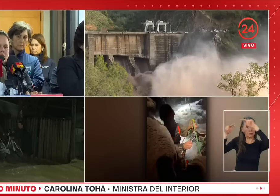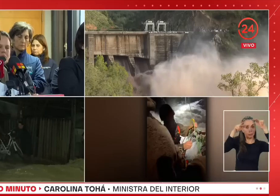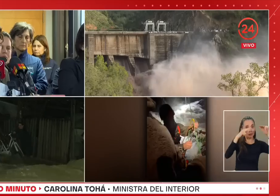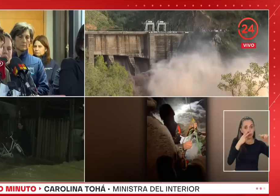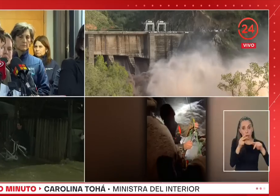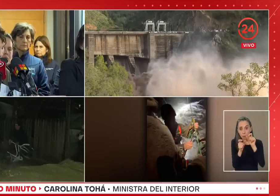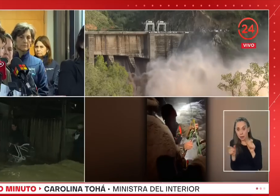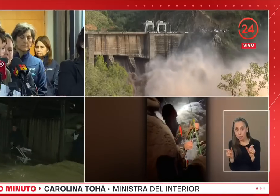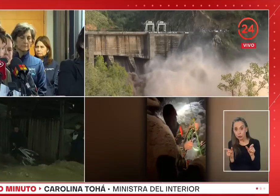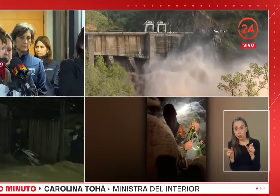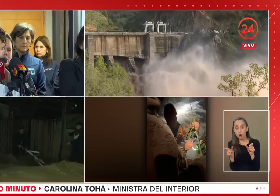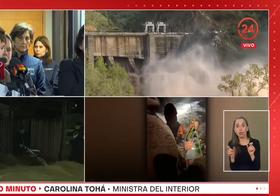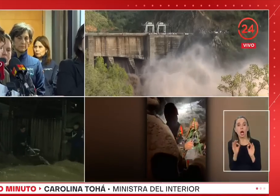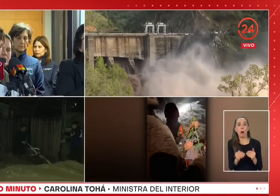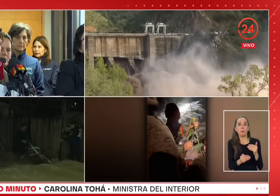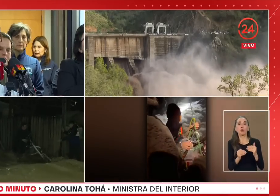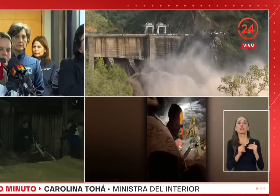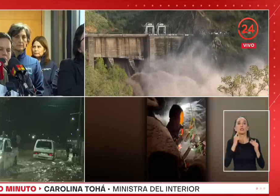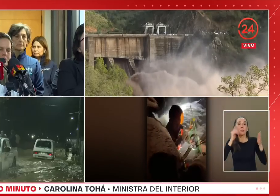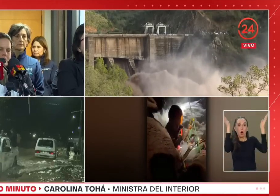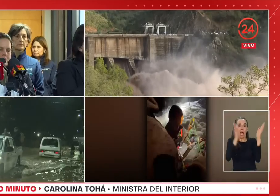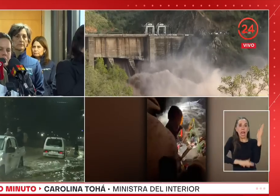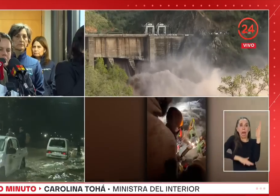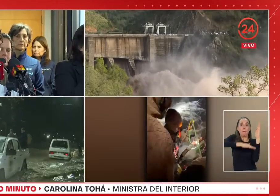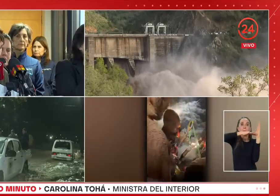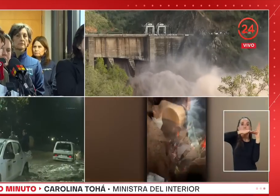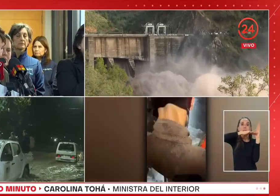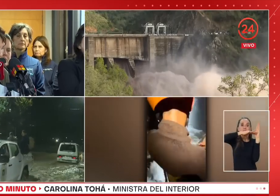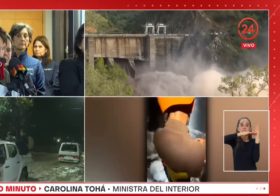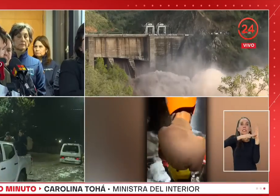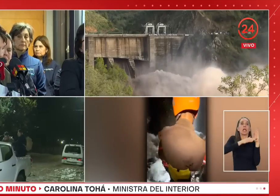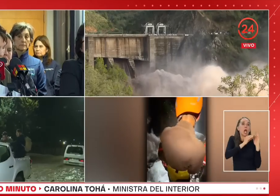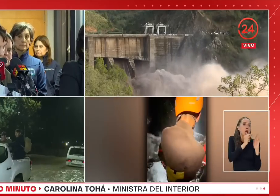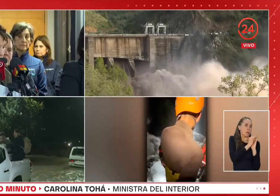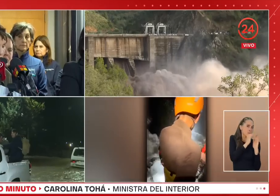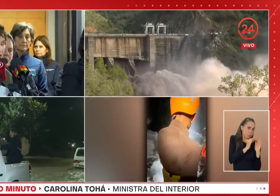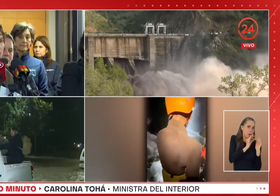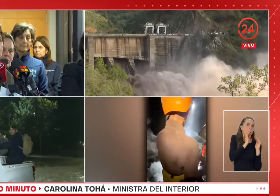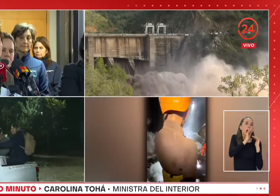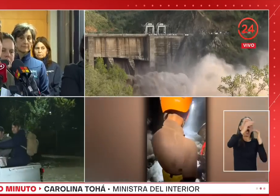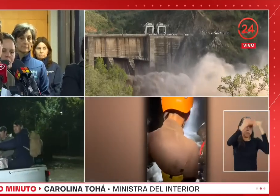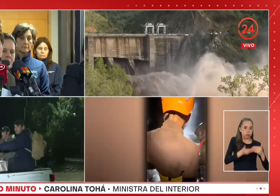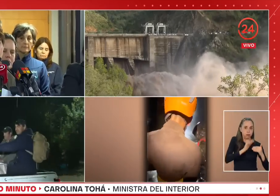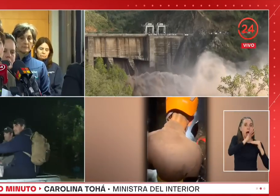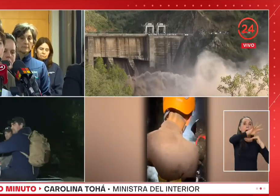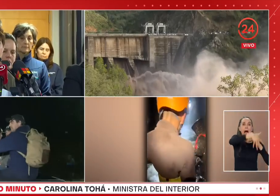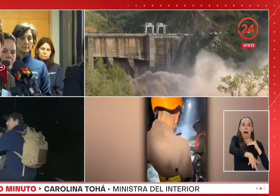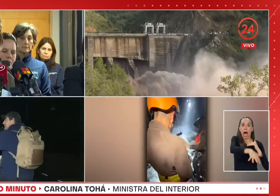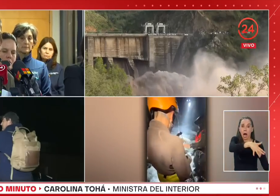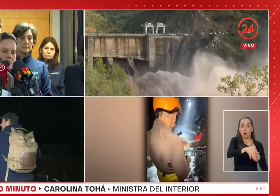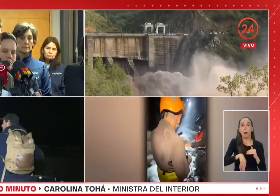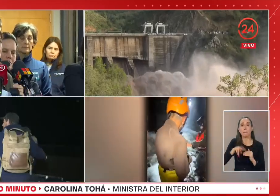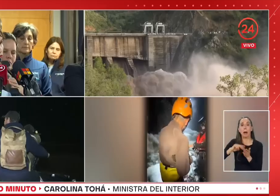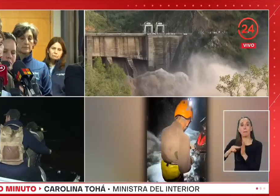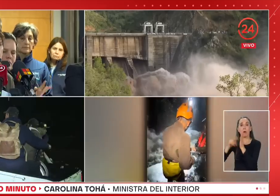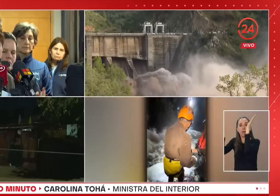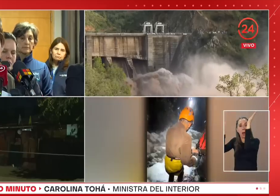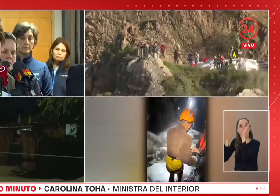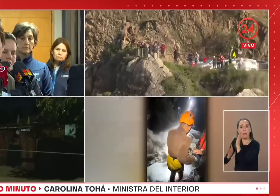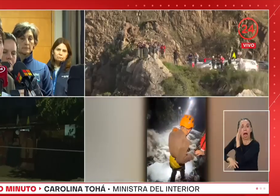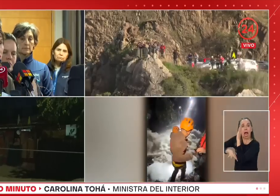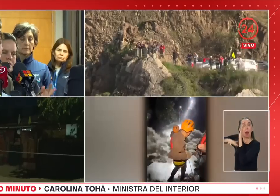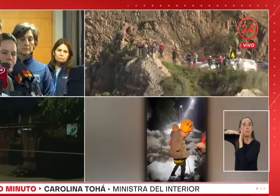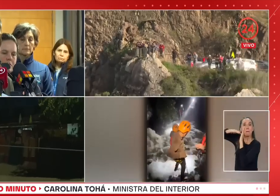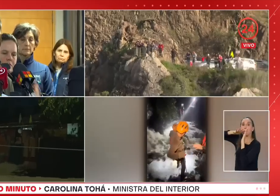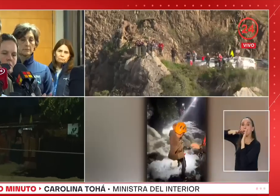para ayudar a hacer este proceso de la manera más segura en el caso del embalse de ancoa que es donde más problemas hemos tenido ahí se